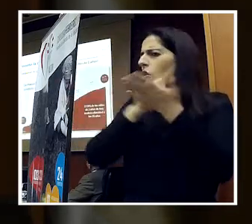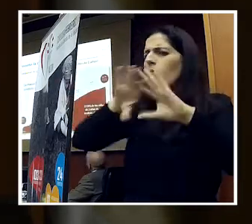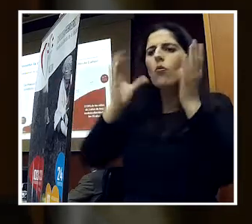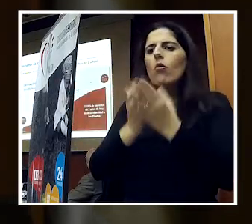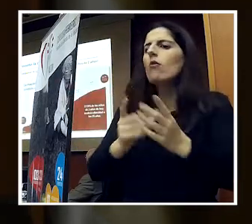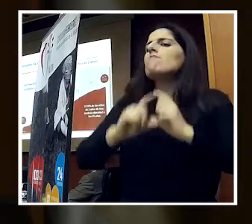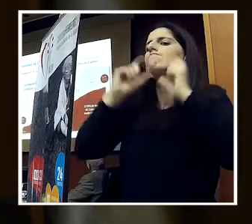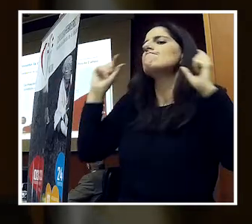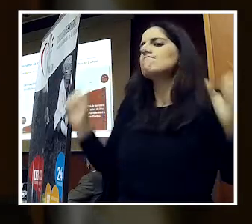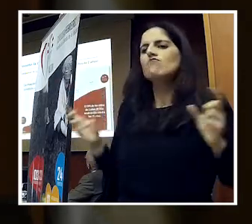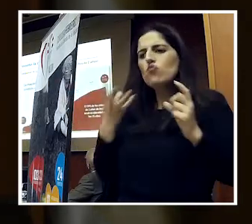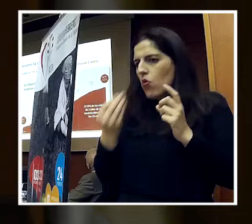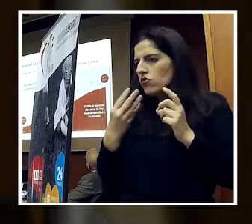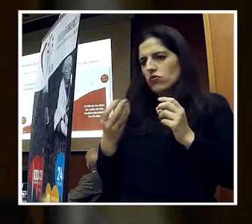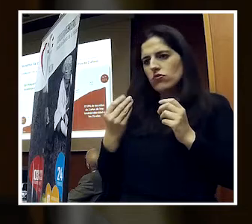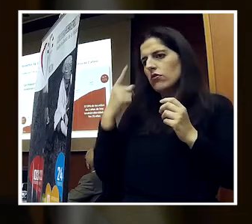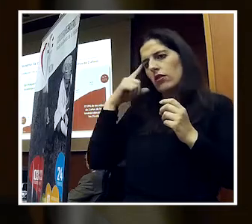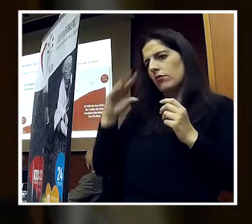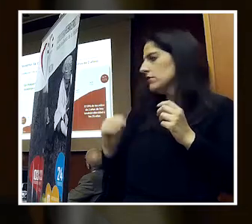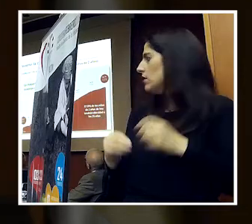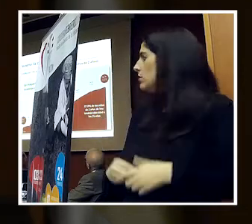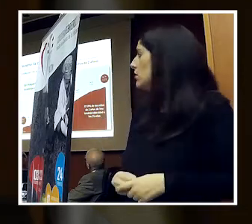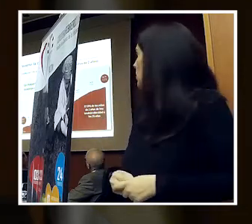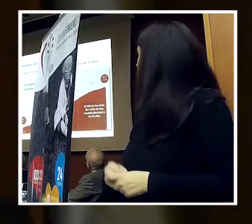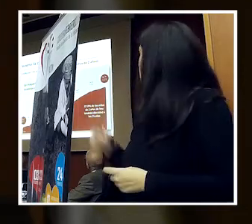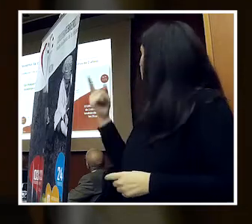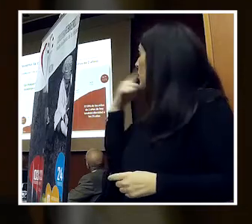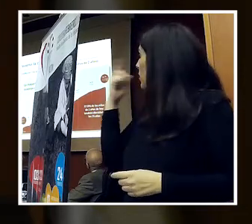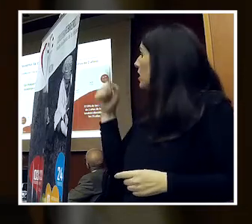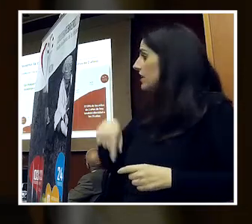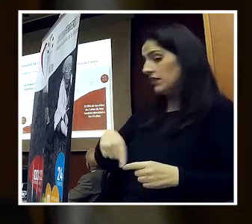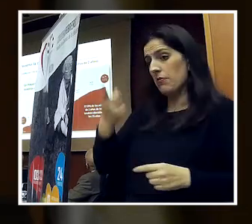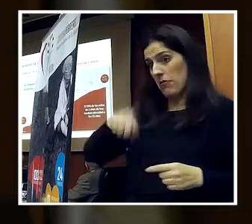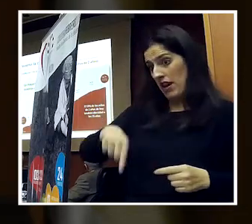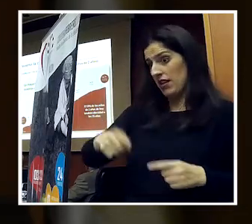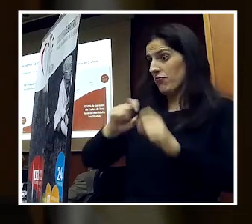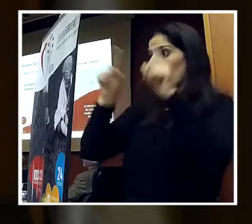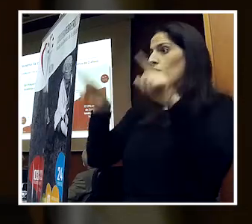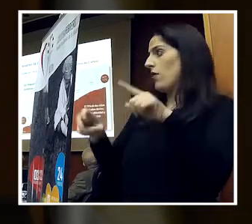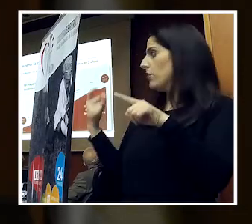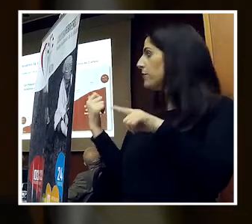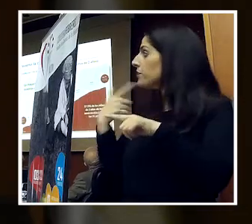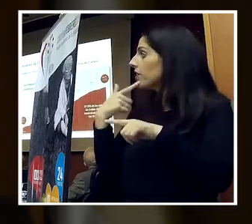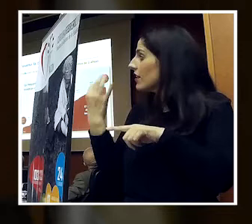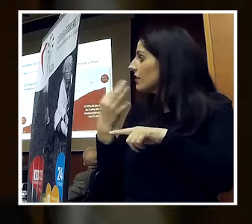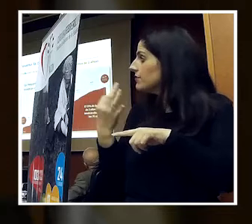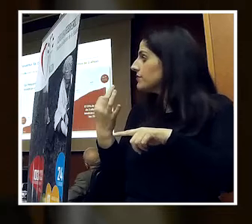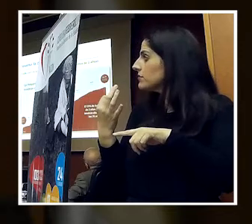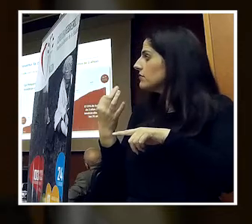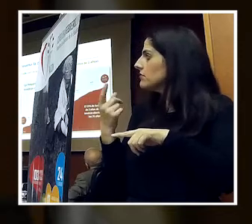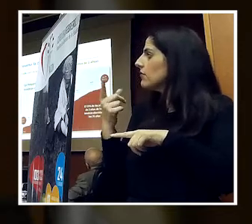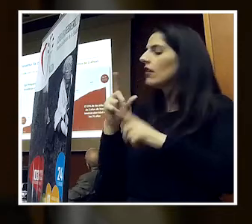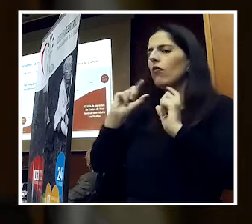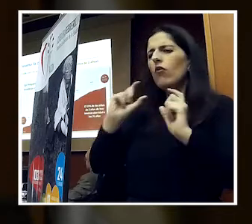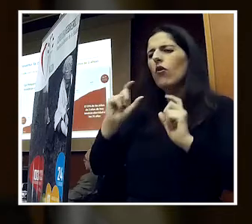mundial. Y esta diapositiva, este estudio ha salido publicado en este mes y dice que, habla de la predicción de prevalencia